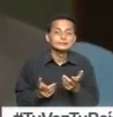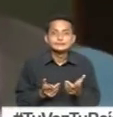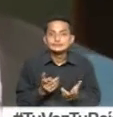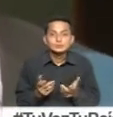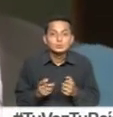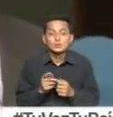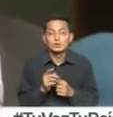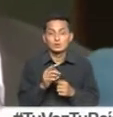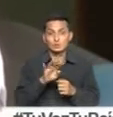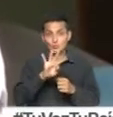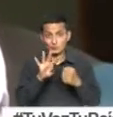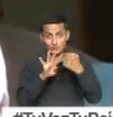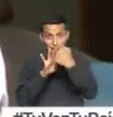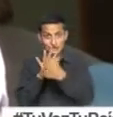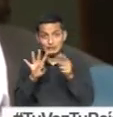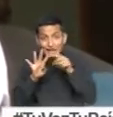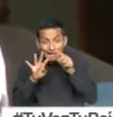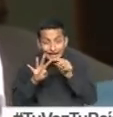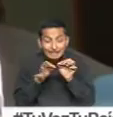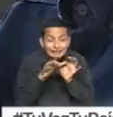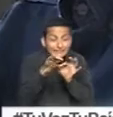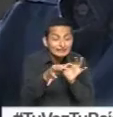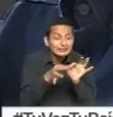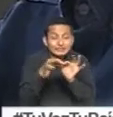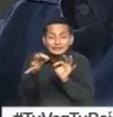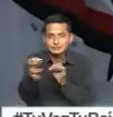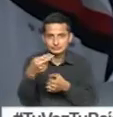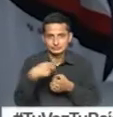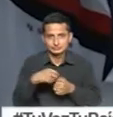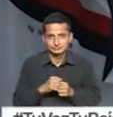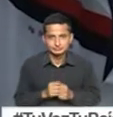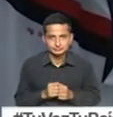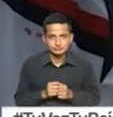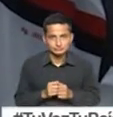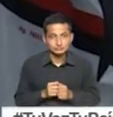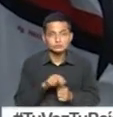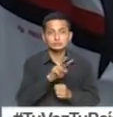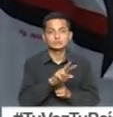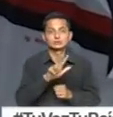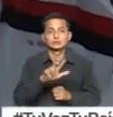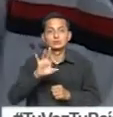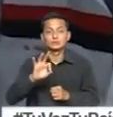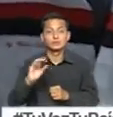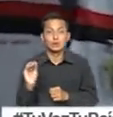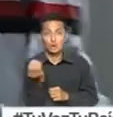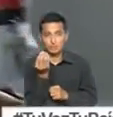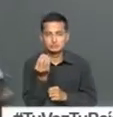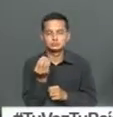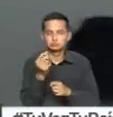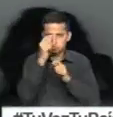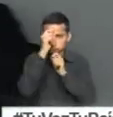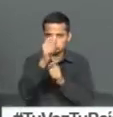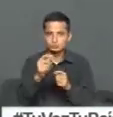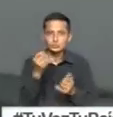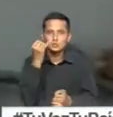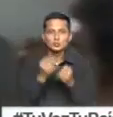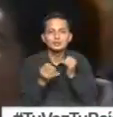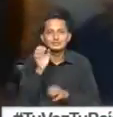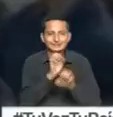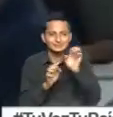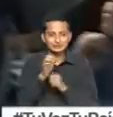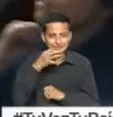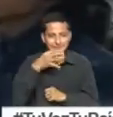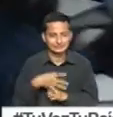Casi uno de cada cuatro viene de zonas rurales. Un total de 239 jóvenes se destacaron en esta última